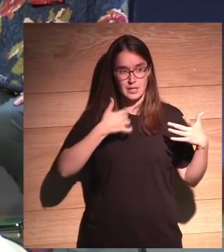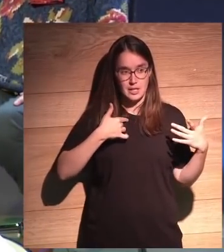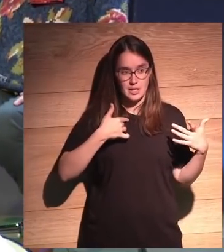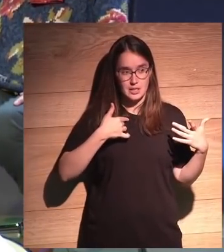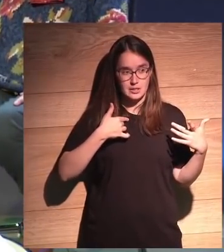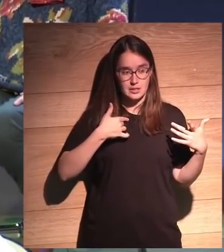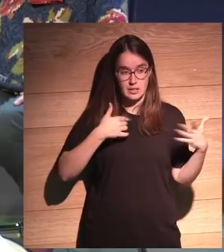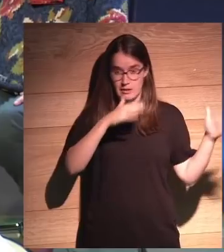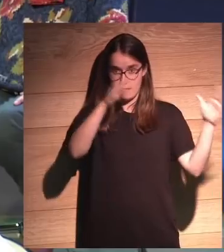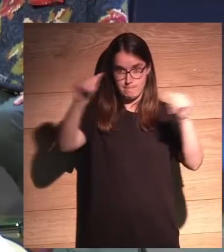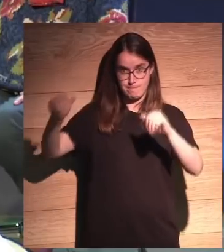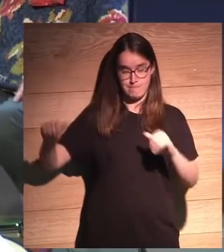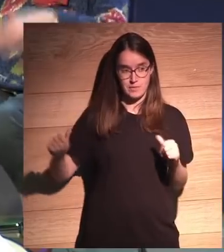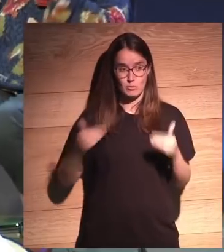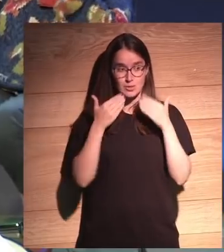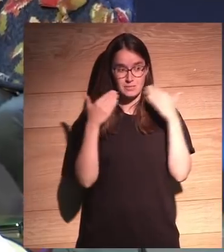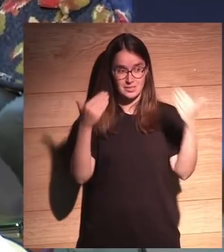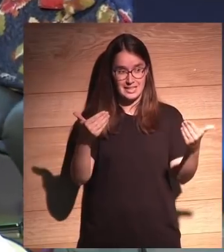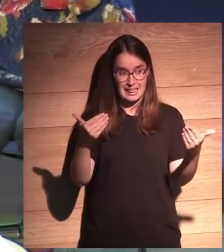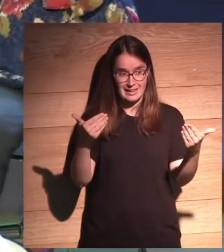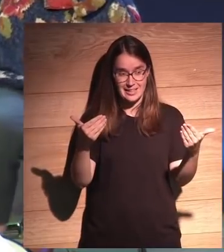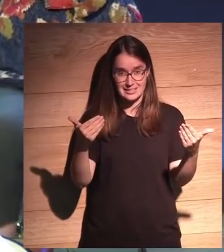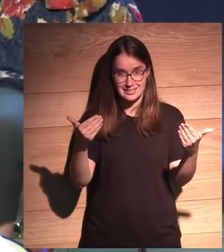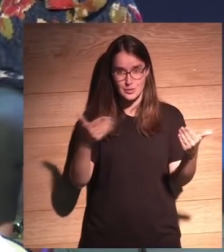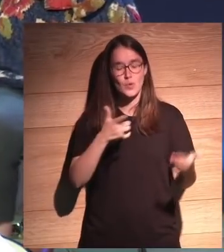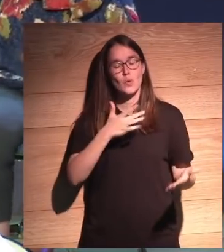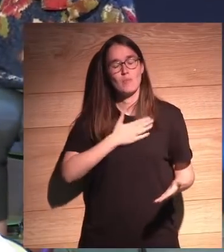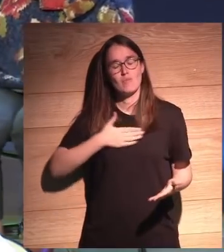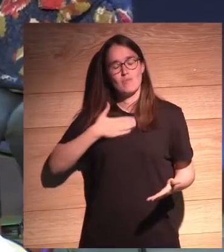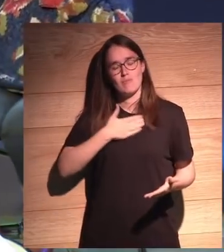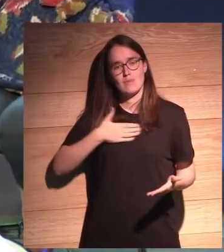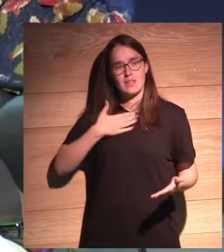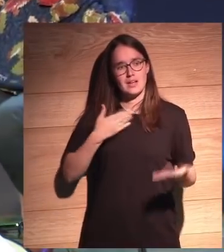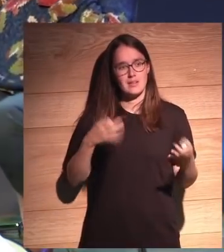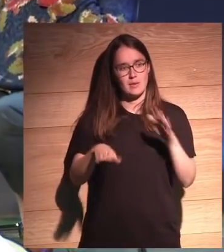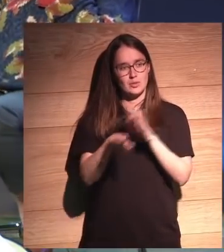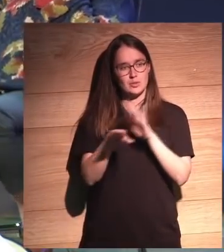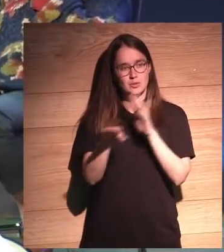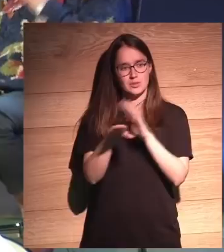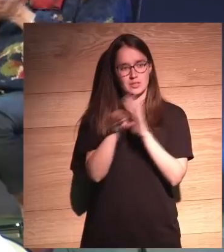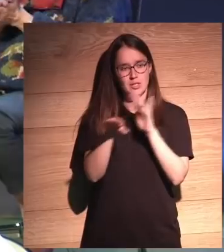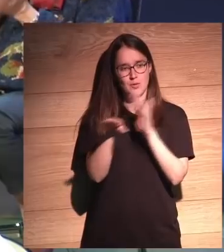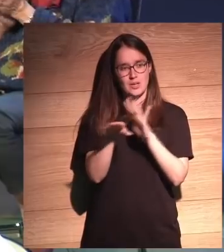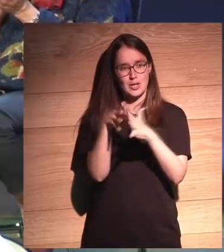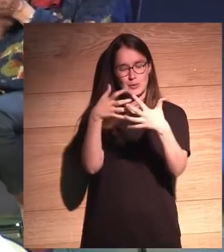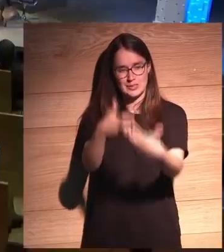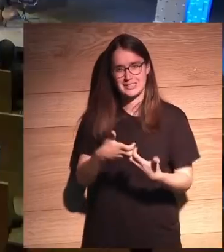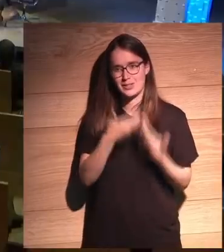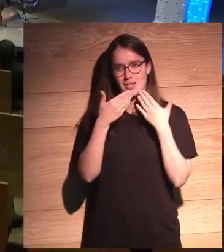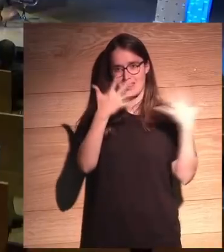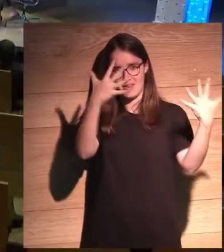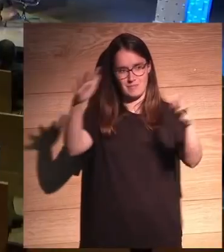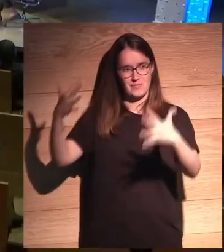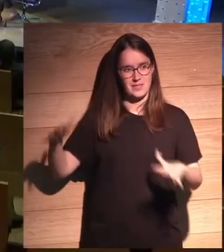vamos despidiendo ya. Muchísimas gracias, ha sido un gustazo. Tenemos que seguir en la brecha.